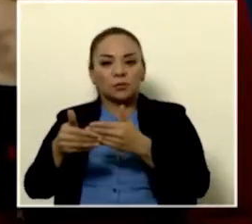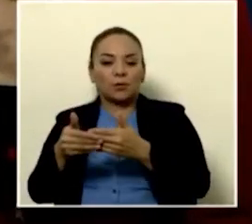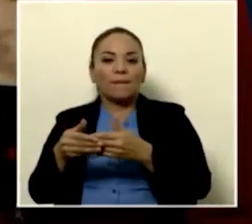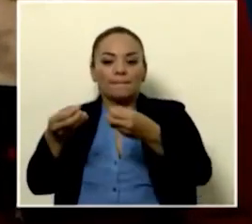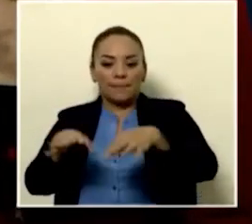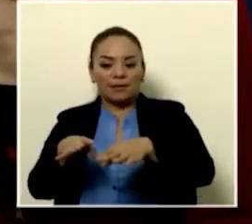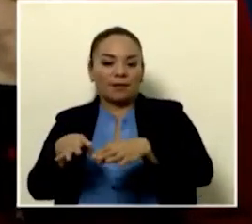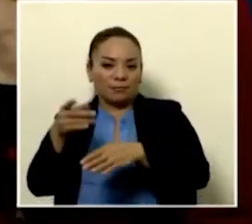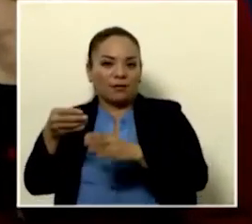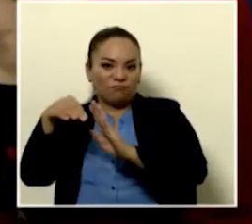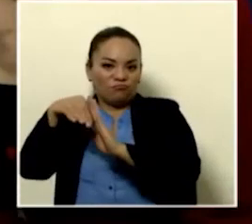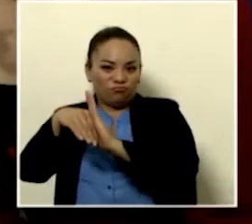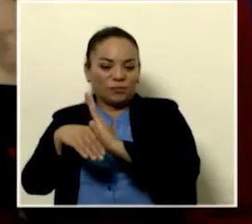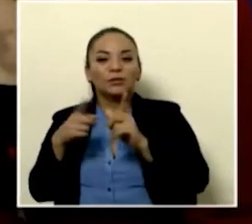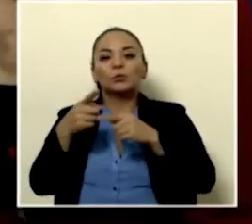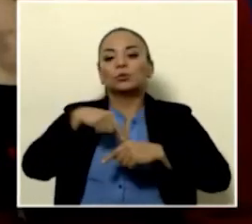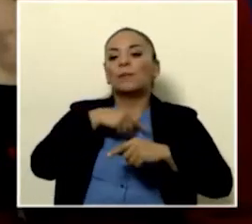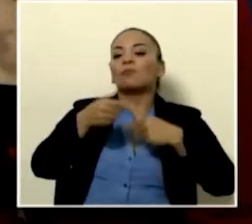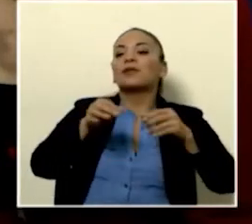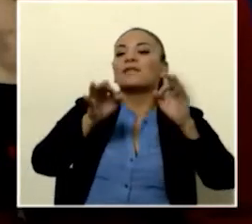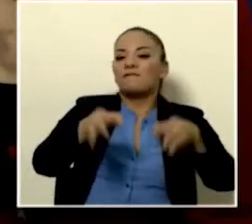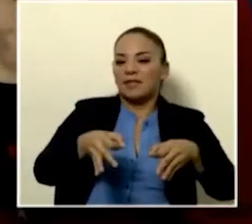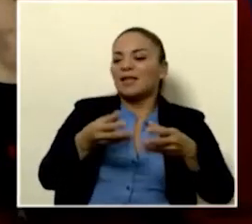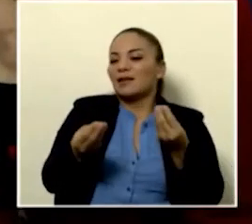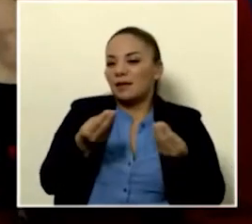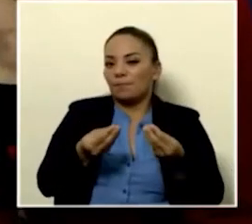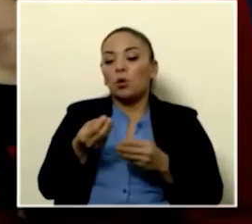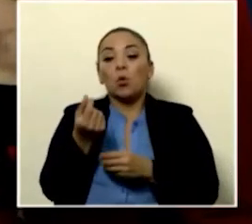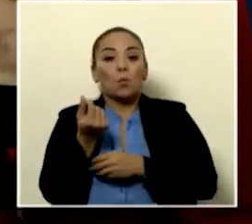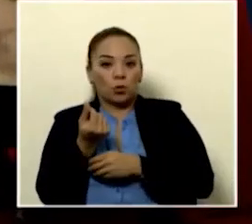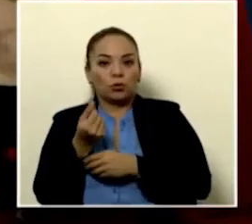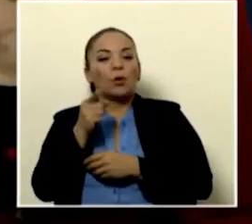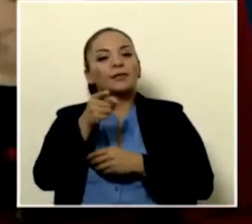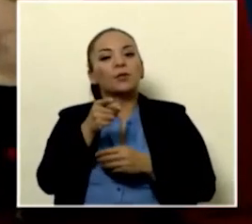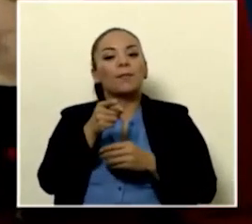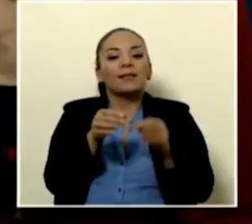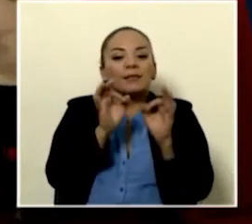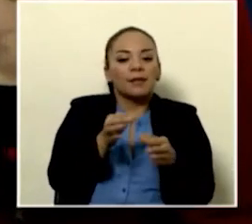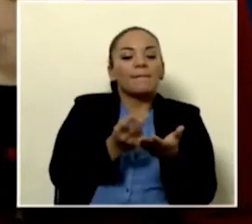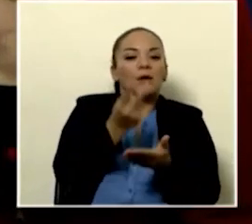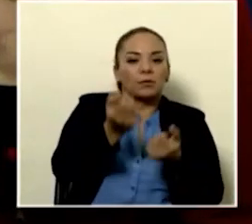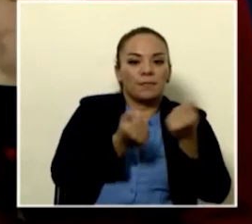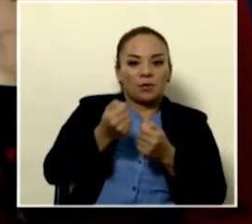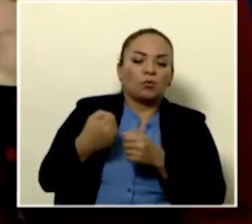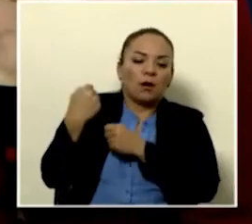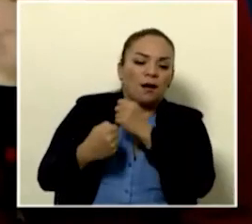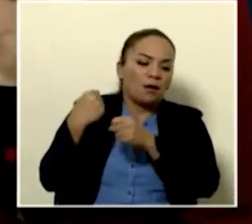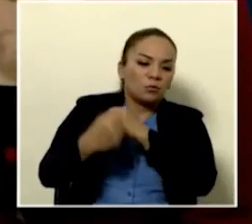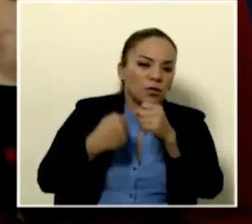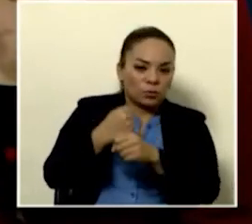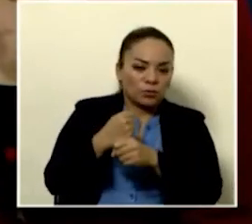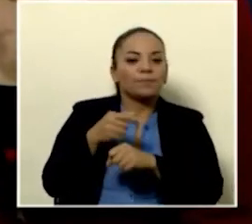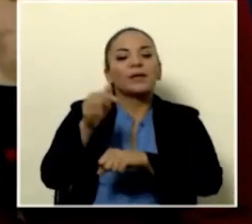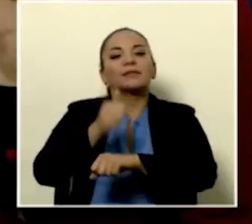pérdida de valor. Vamos a definir una curva que va a ser la que va a ir determinando el valor del vehículo a lo largo de los años